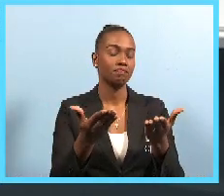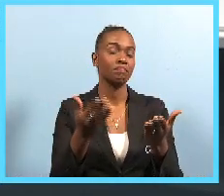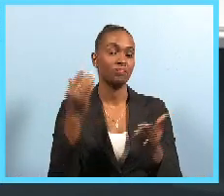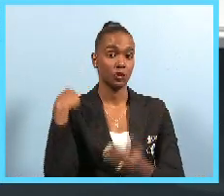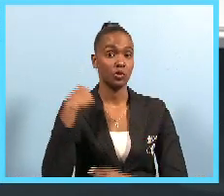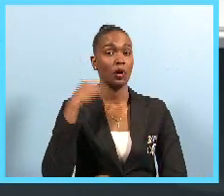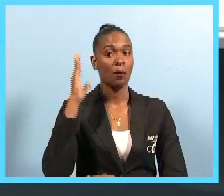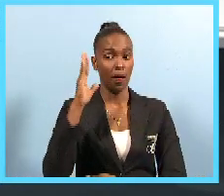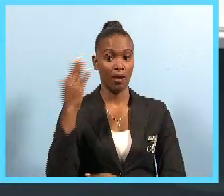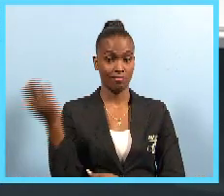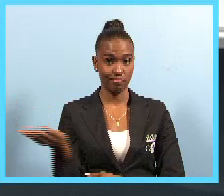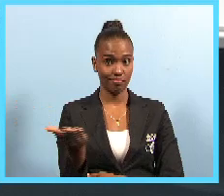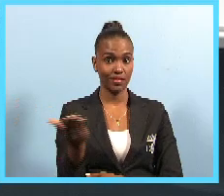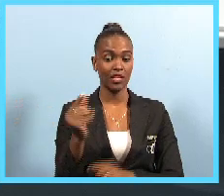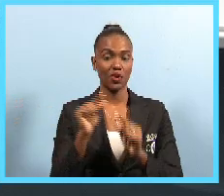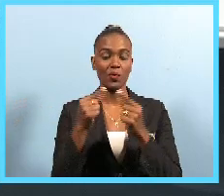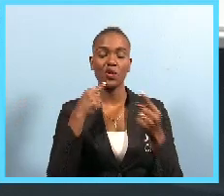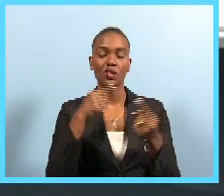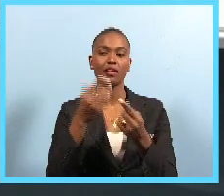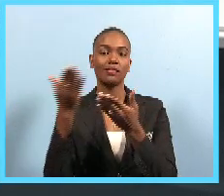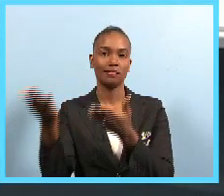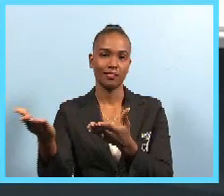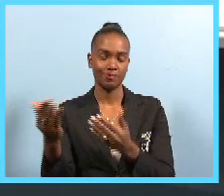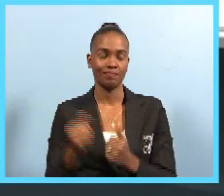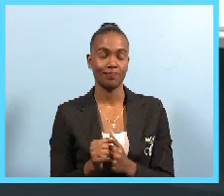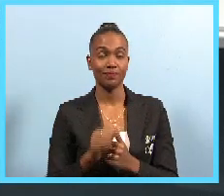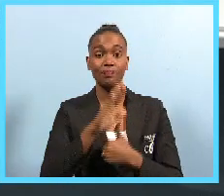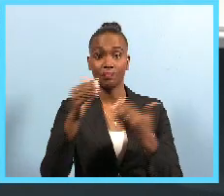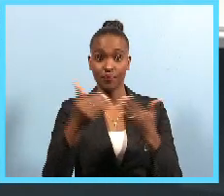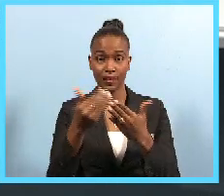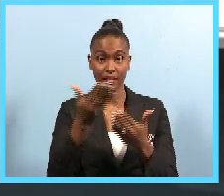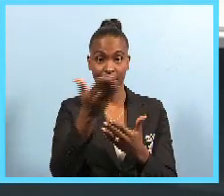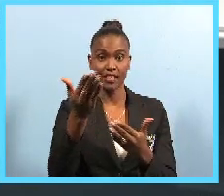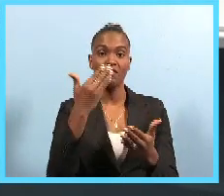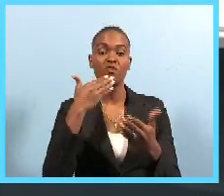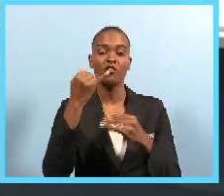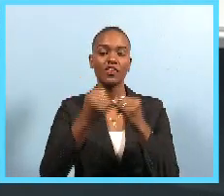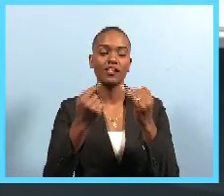ahí estaremos las cámaras de Central de Noticias. A todos, buen fin de semana. El